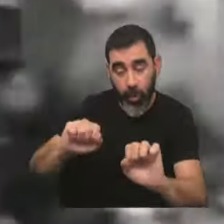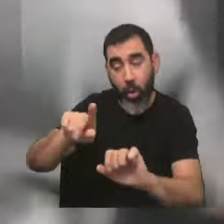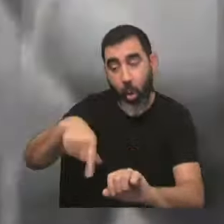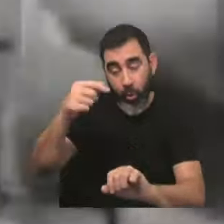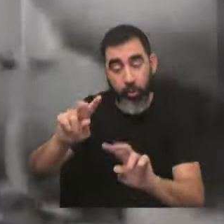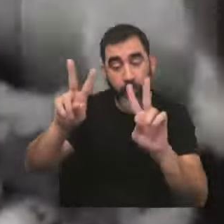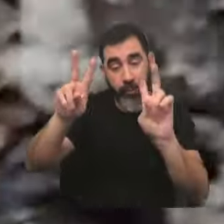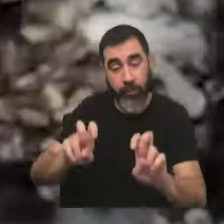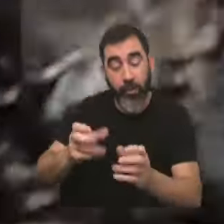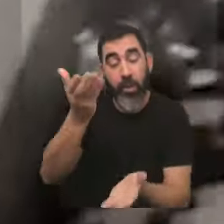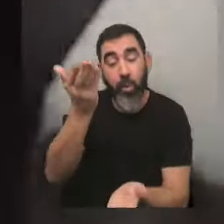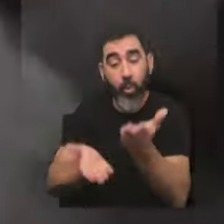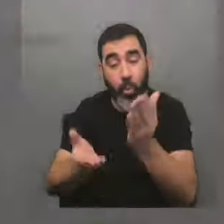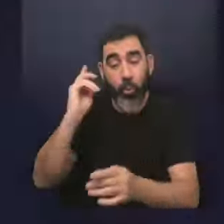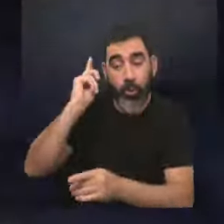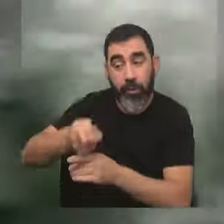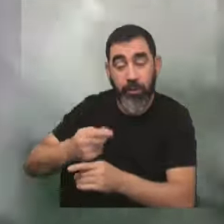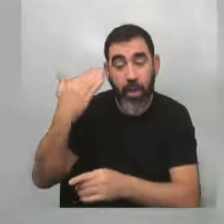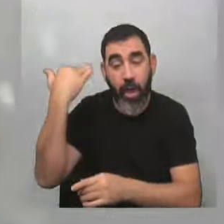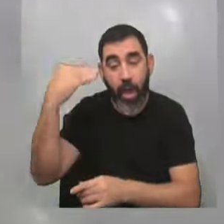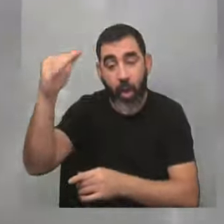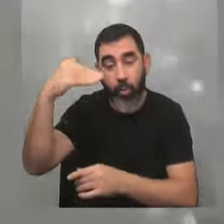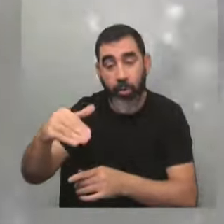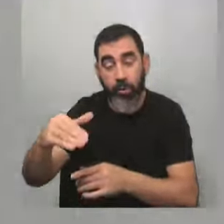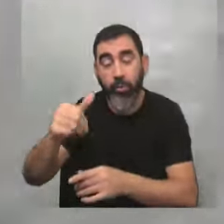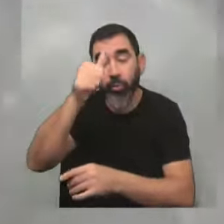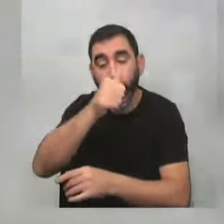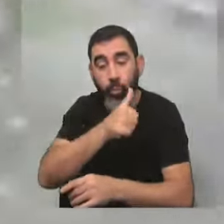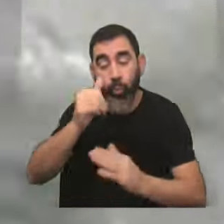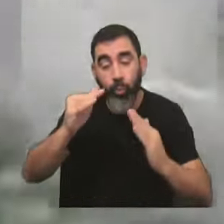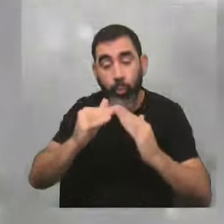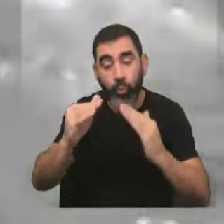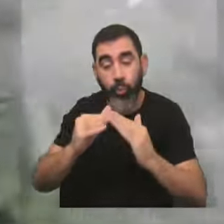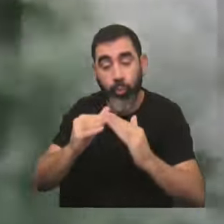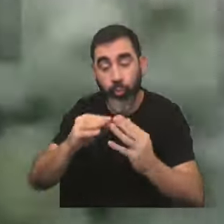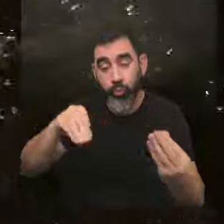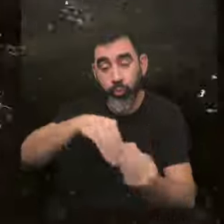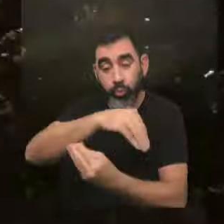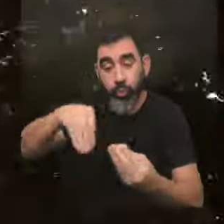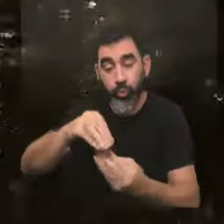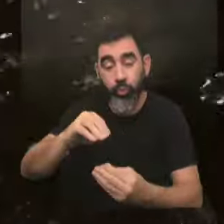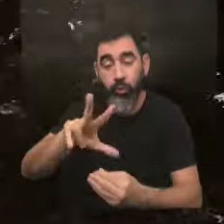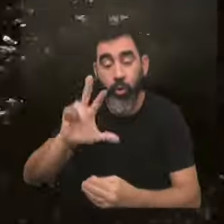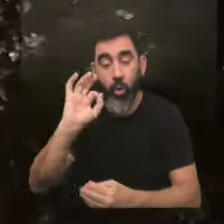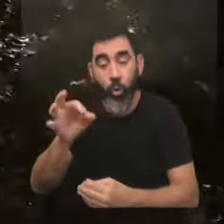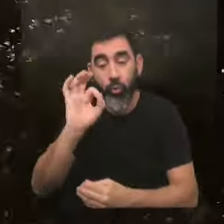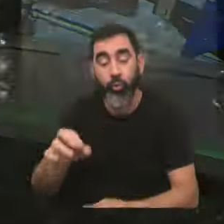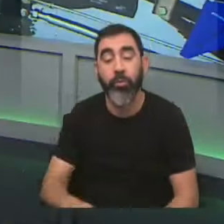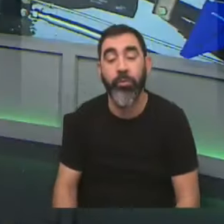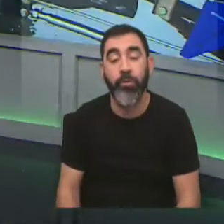elemento para que la justicia ordene a las autoridades dar una solución habitacional a la familias del 3 de